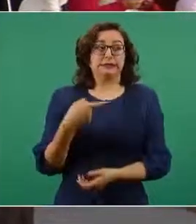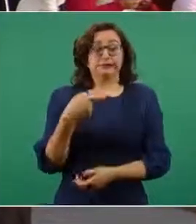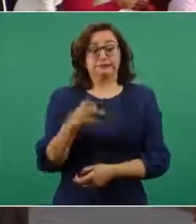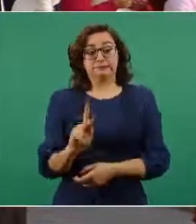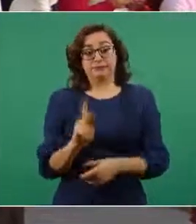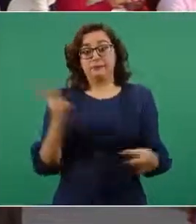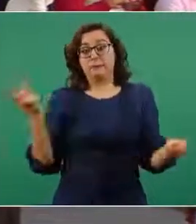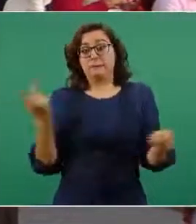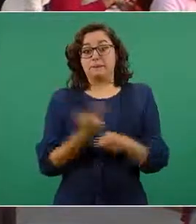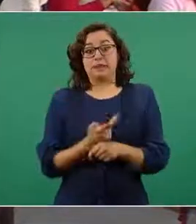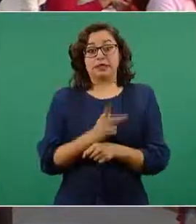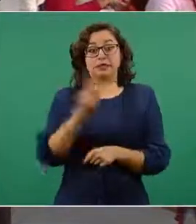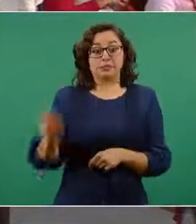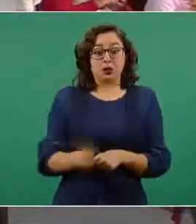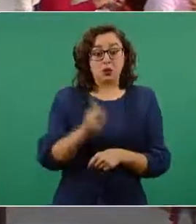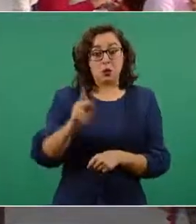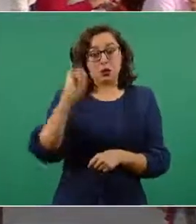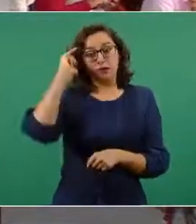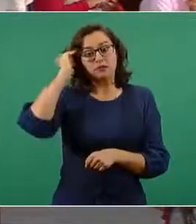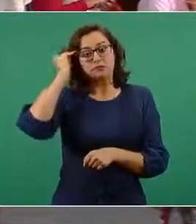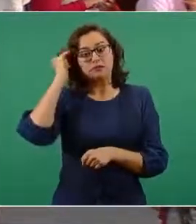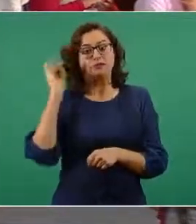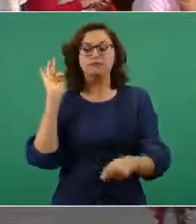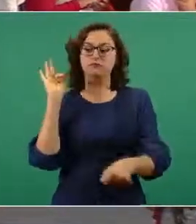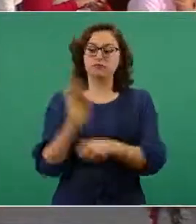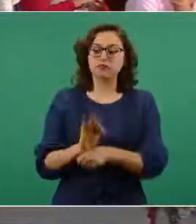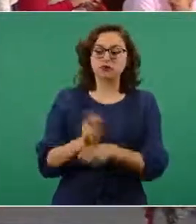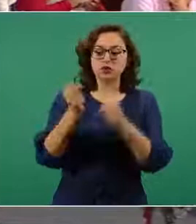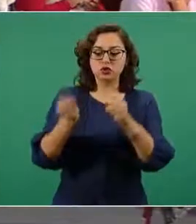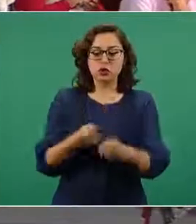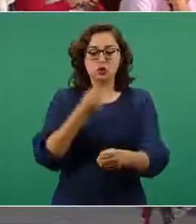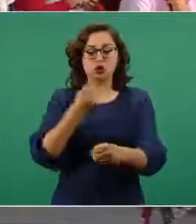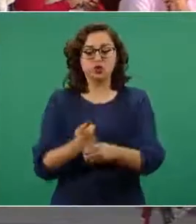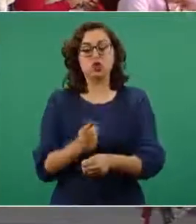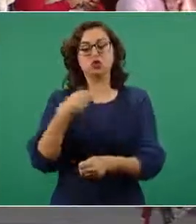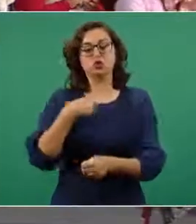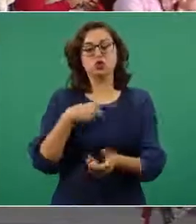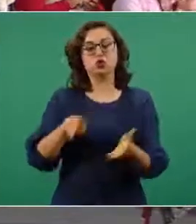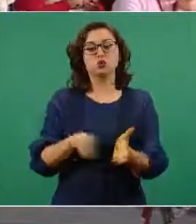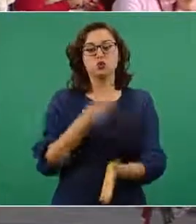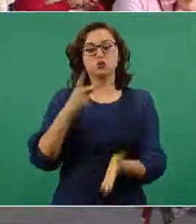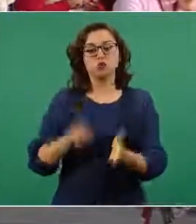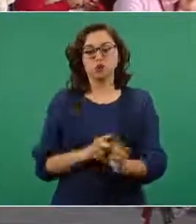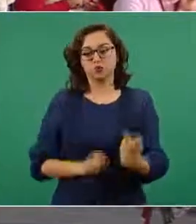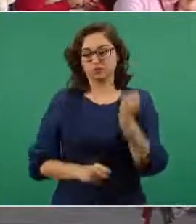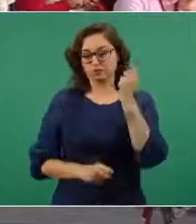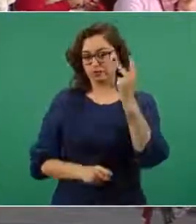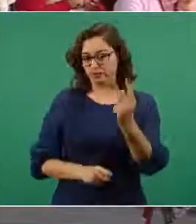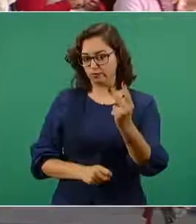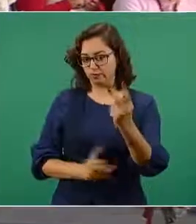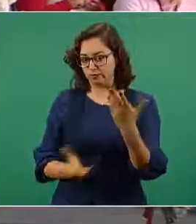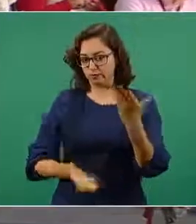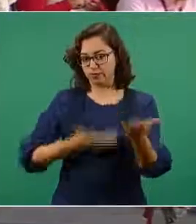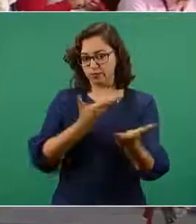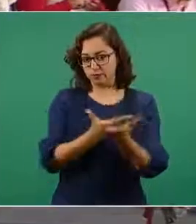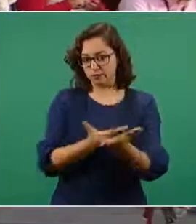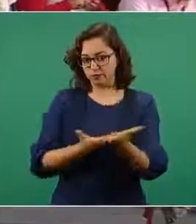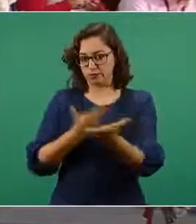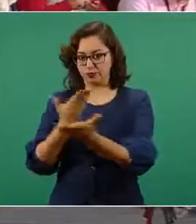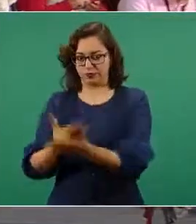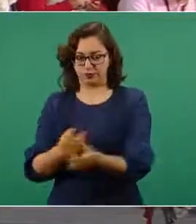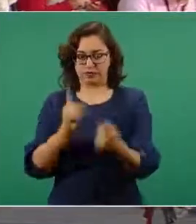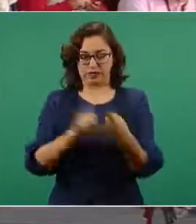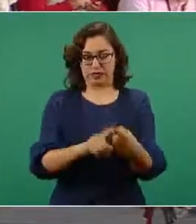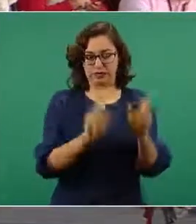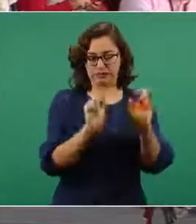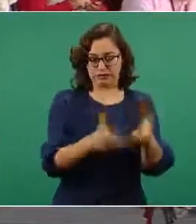de pueblos indígenas. Yo he planteado con usted dos casos aquí de Aldama, Chiapas, o de Ayutla, en